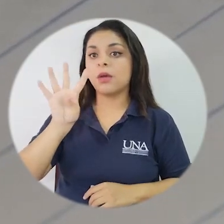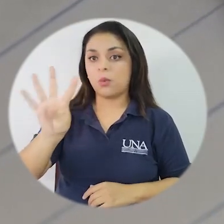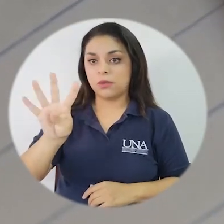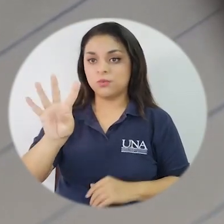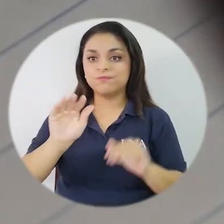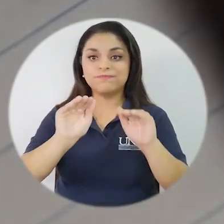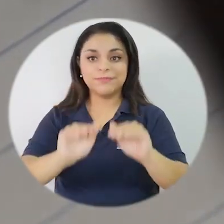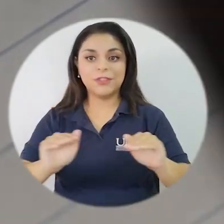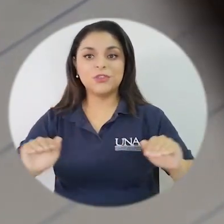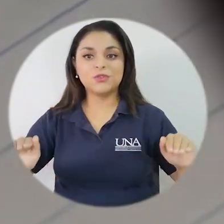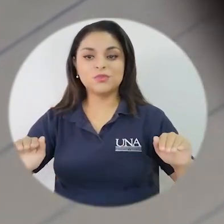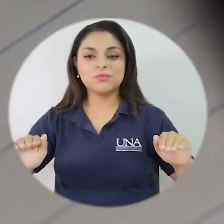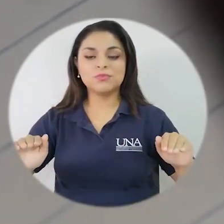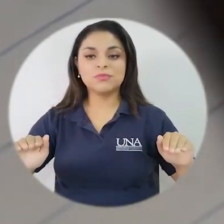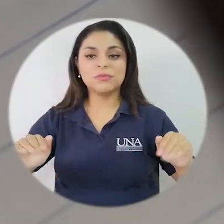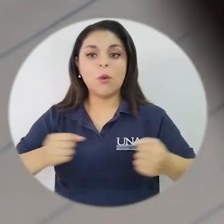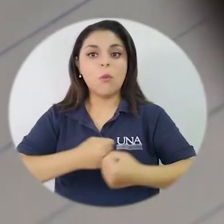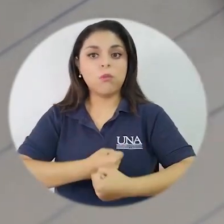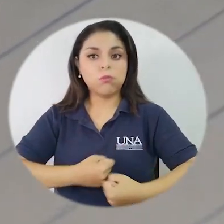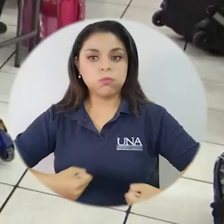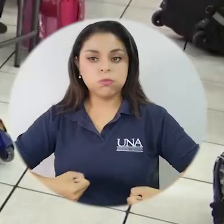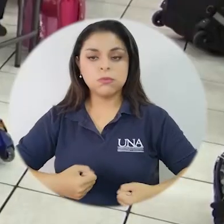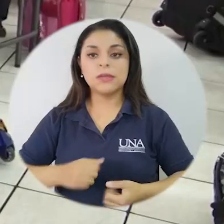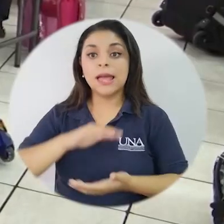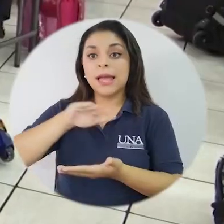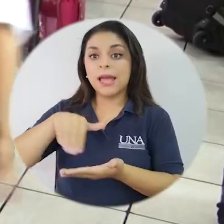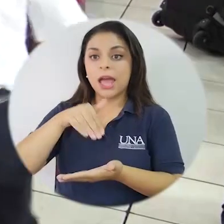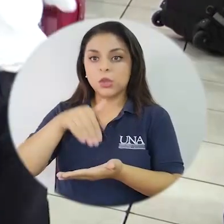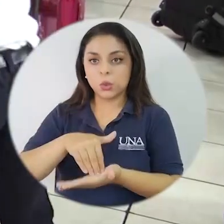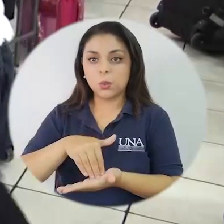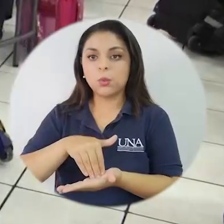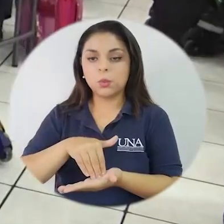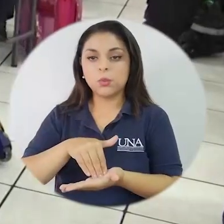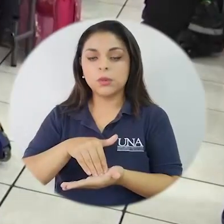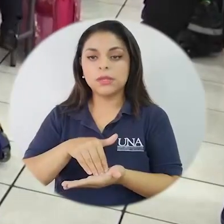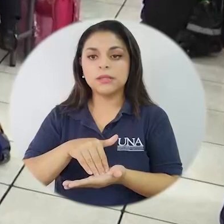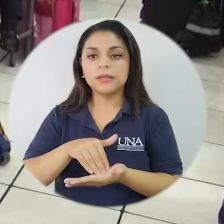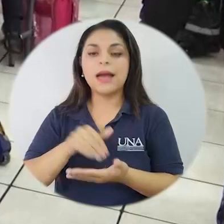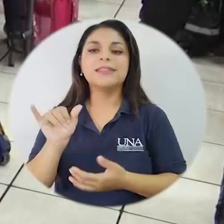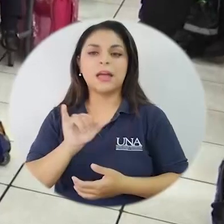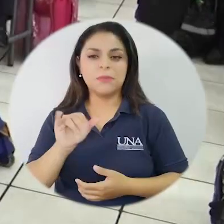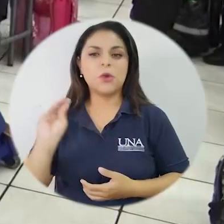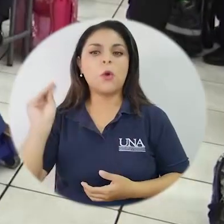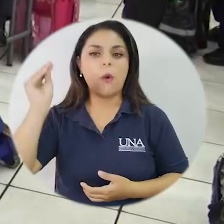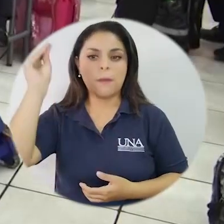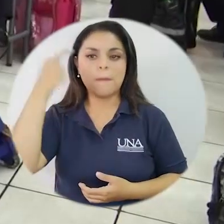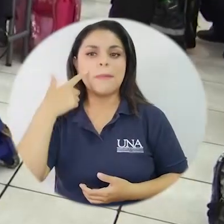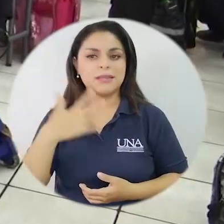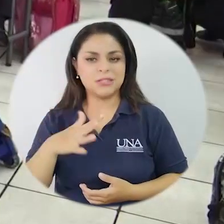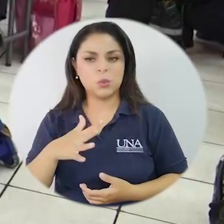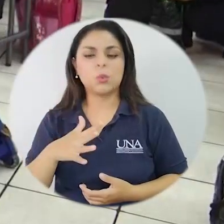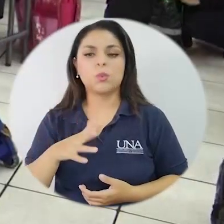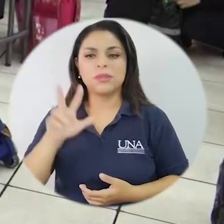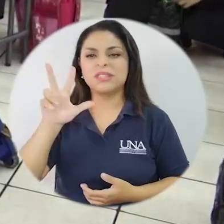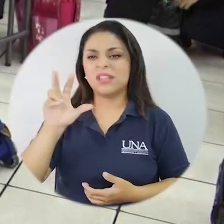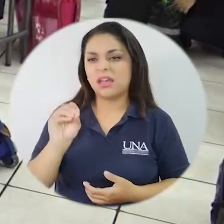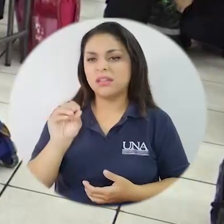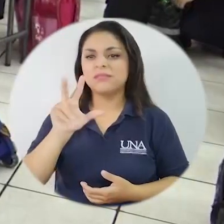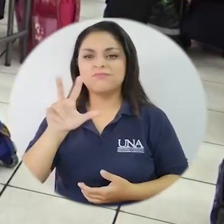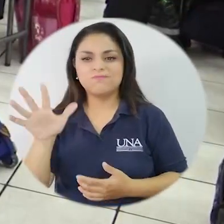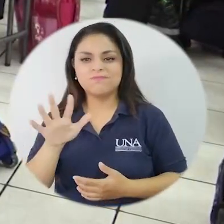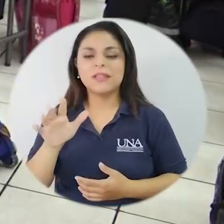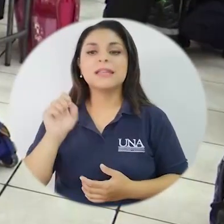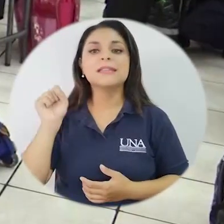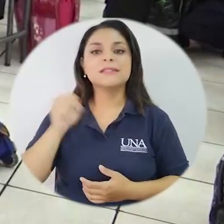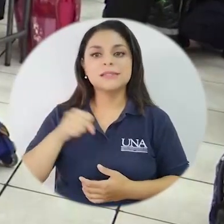con sobrepeso y obesidad. El cantón de nuestro Y país el que más... adolescente anda Y parecido el también, adolescente ¿verdad? anda Por el similar. Sí, 30%. eso era